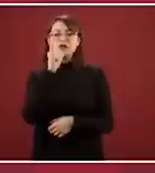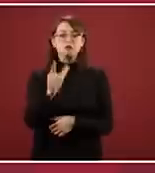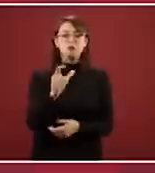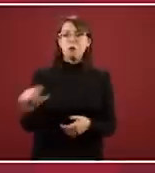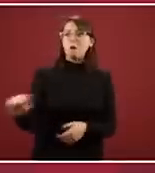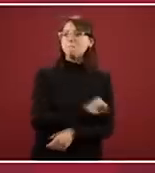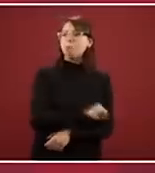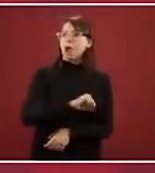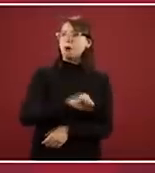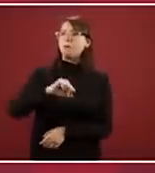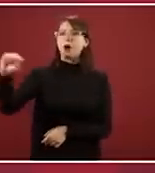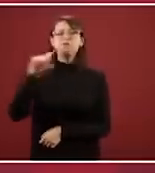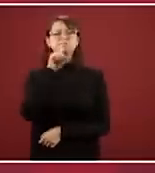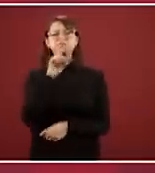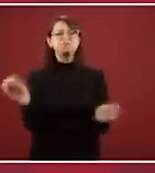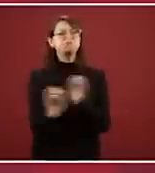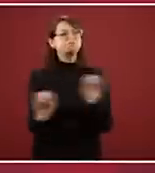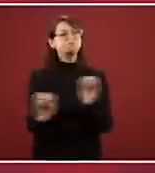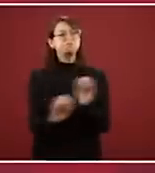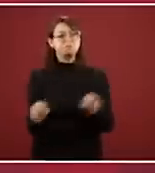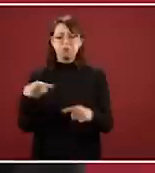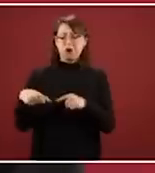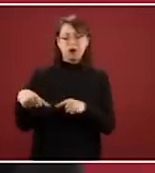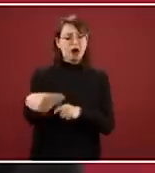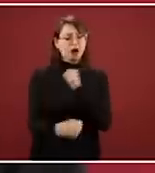Este año tampoco van a haber aumentos.